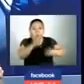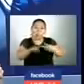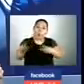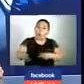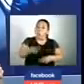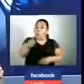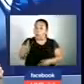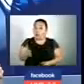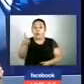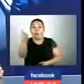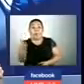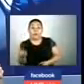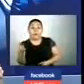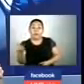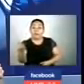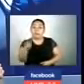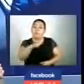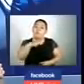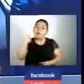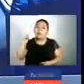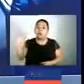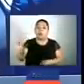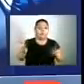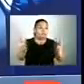asesinato registrado en Santa Tecla.